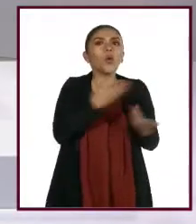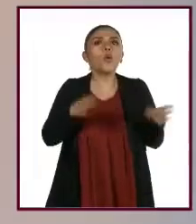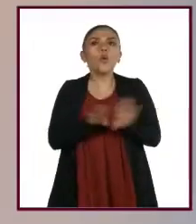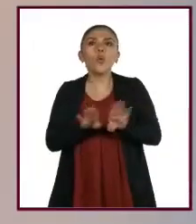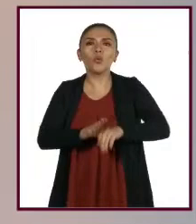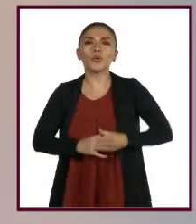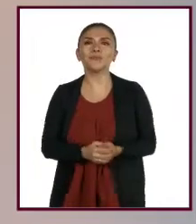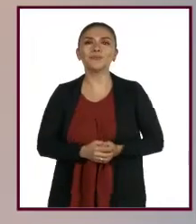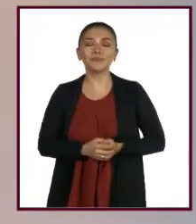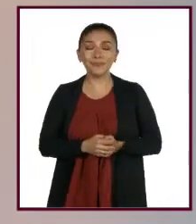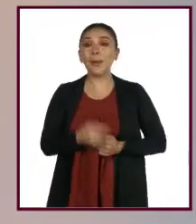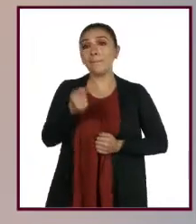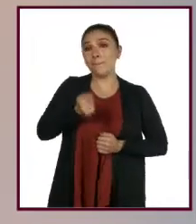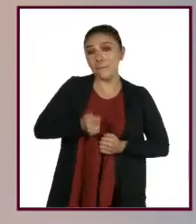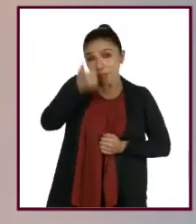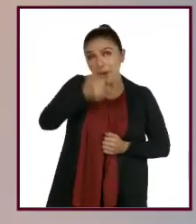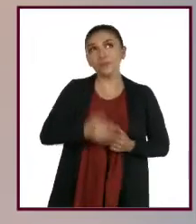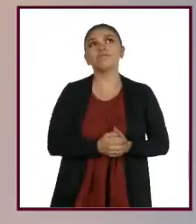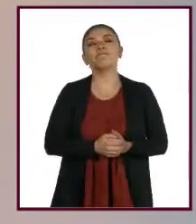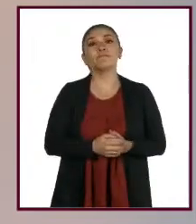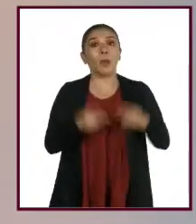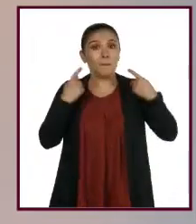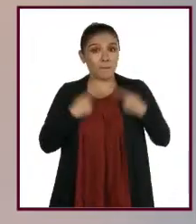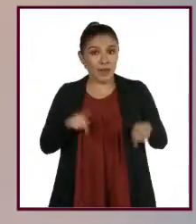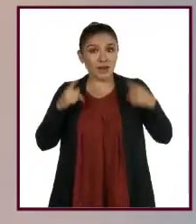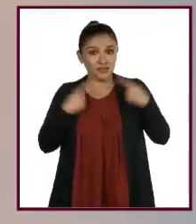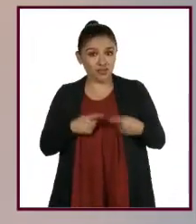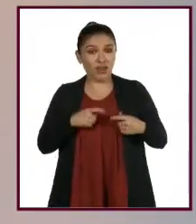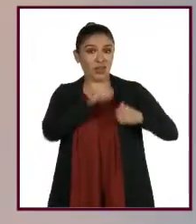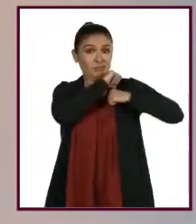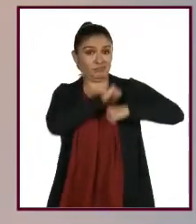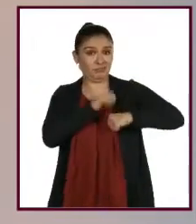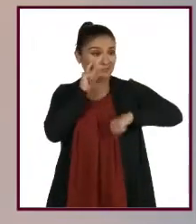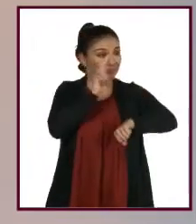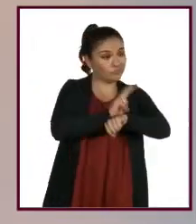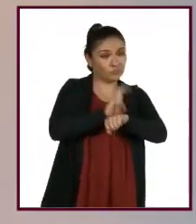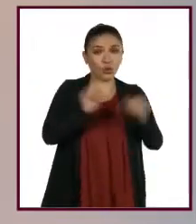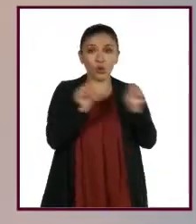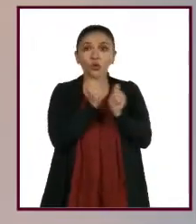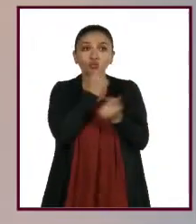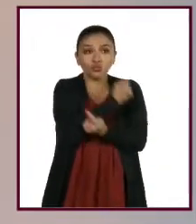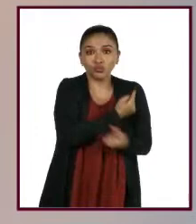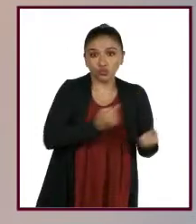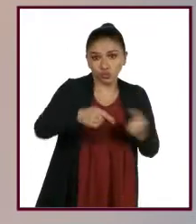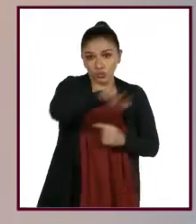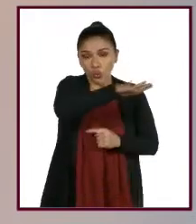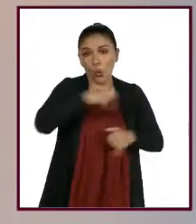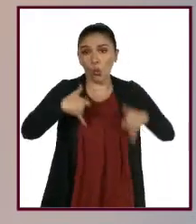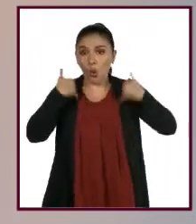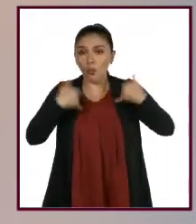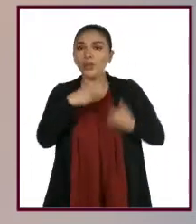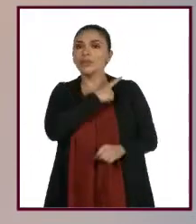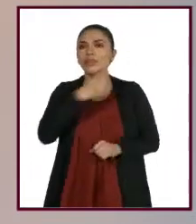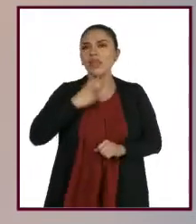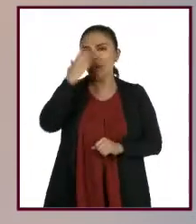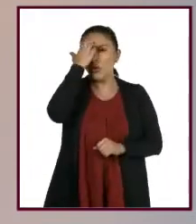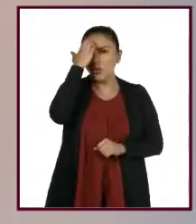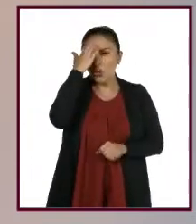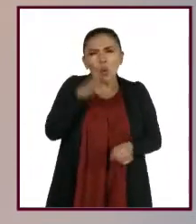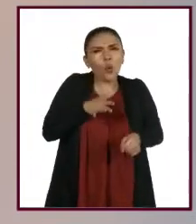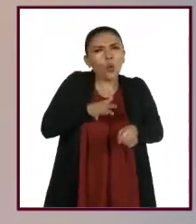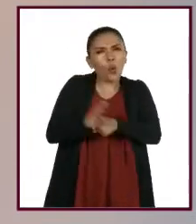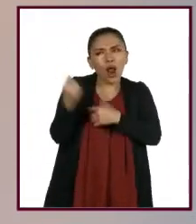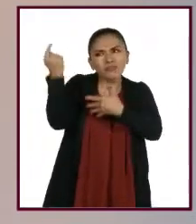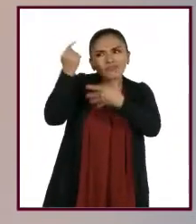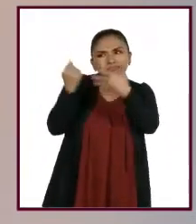Lo primero es que las personas que están a cargo de los niños, niñas y adolescentes conozcan cuáles son las sustancias que